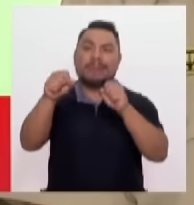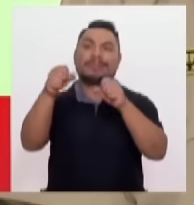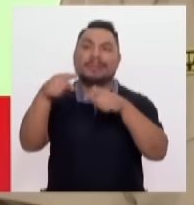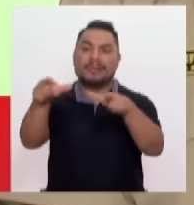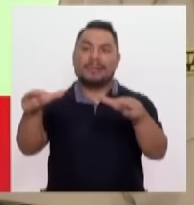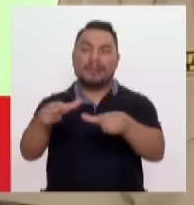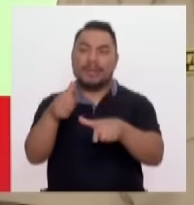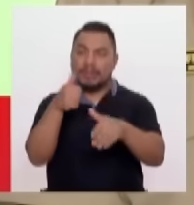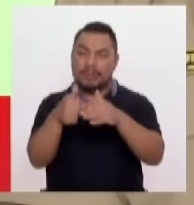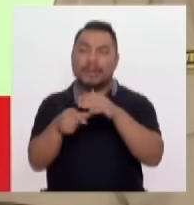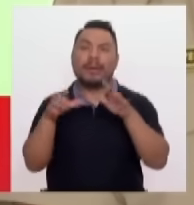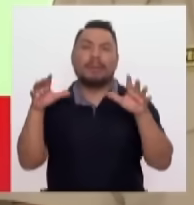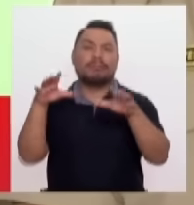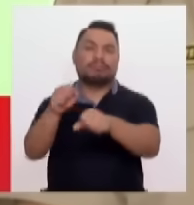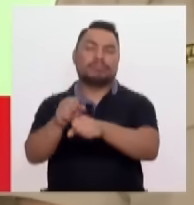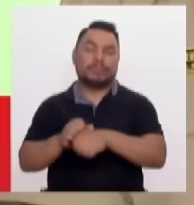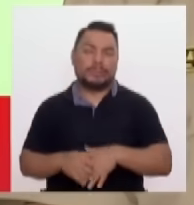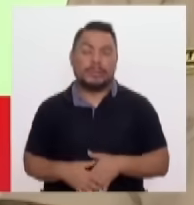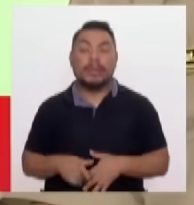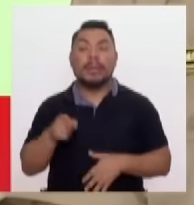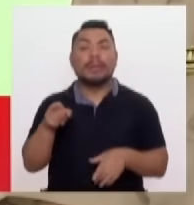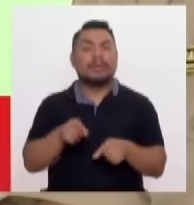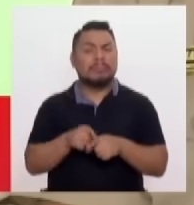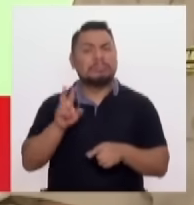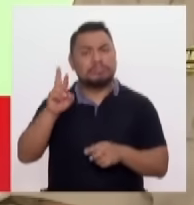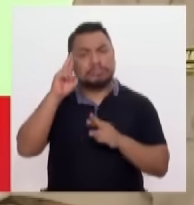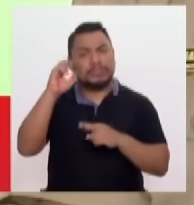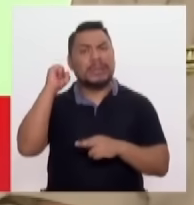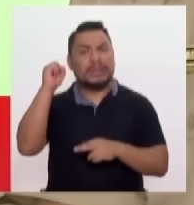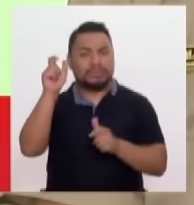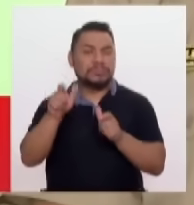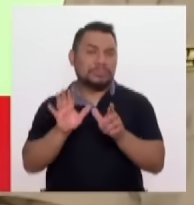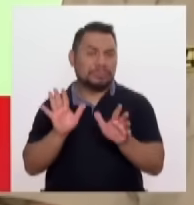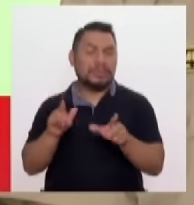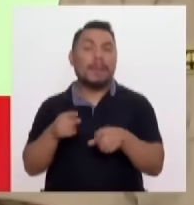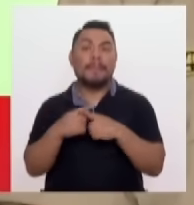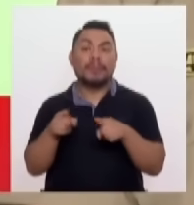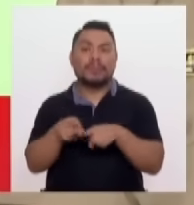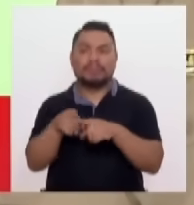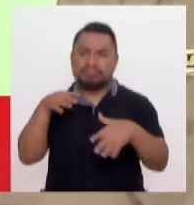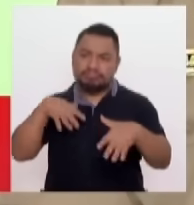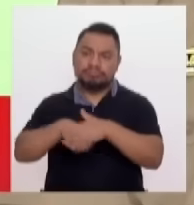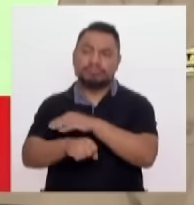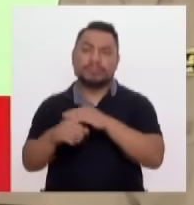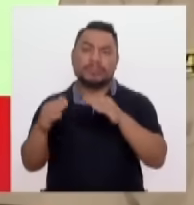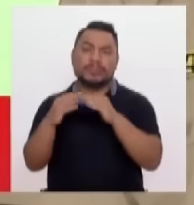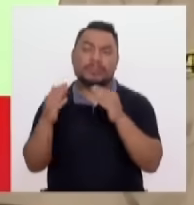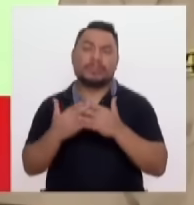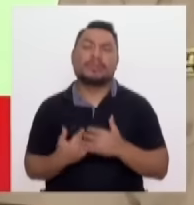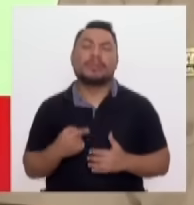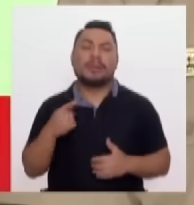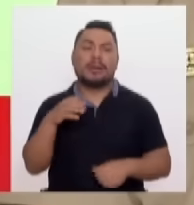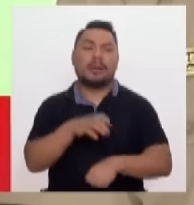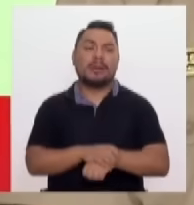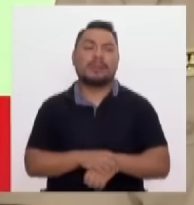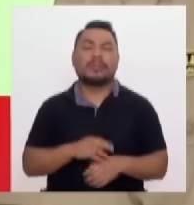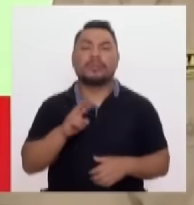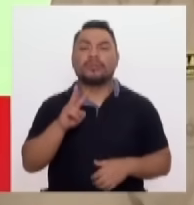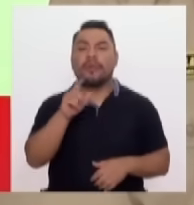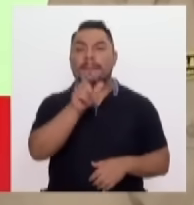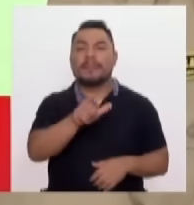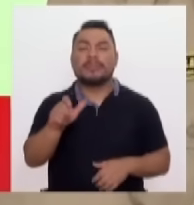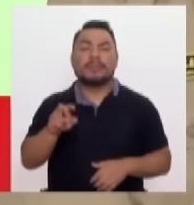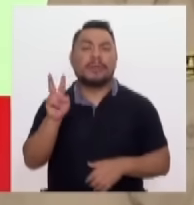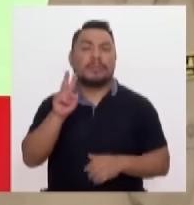respetando el debido proceso, los derechos fundamentales de las personas, y se interviene a una pareja de ciudadanos